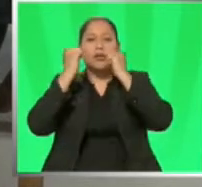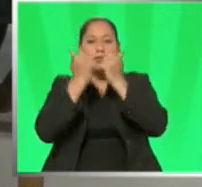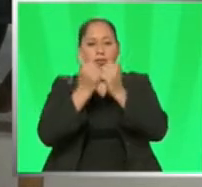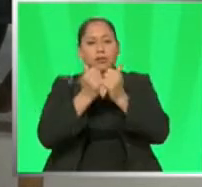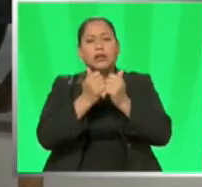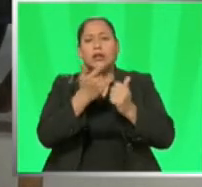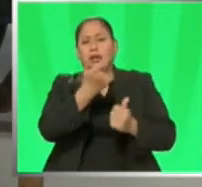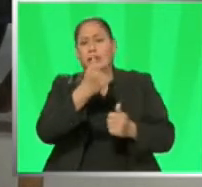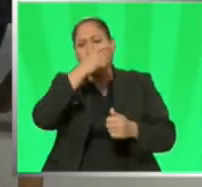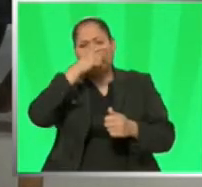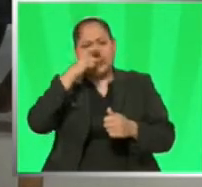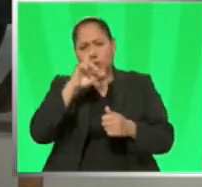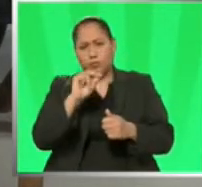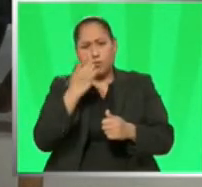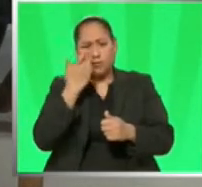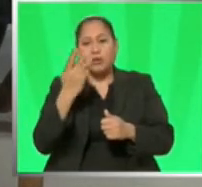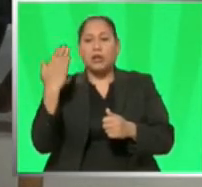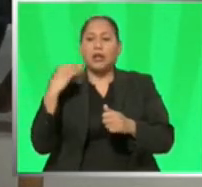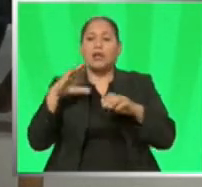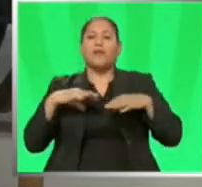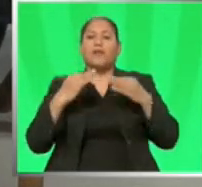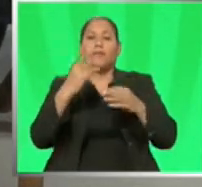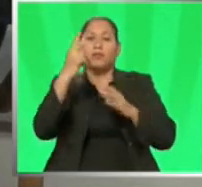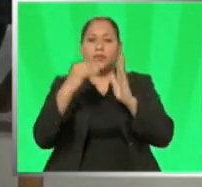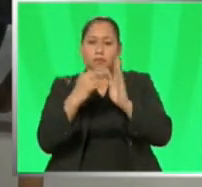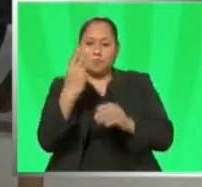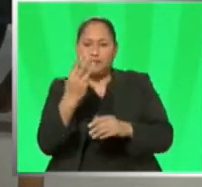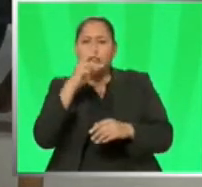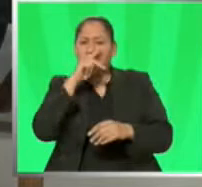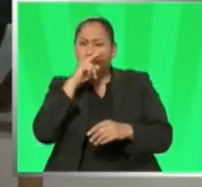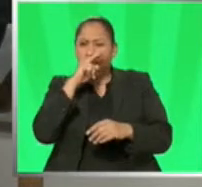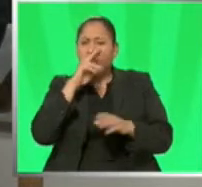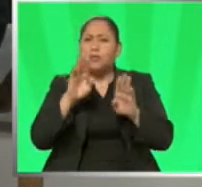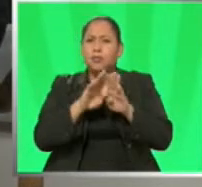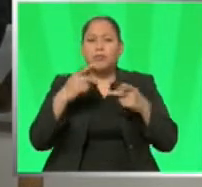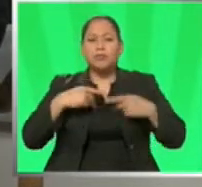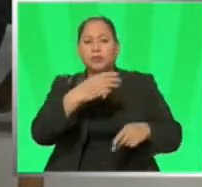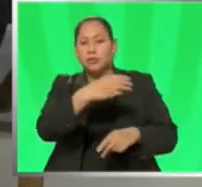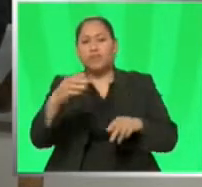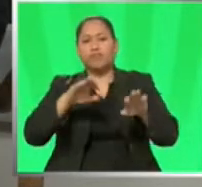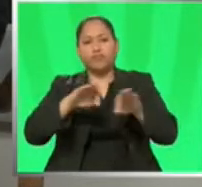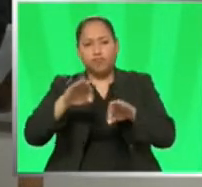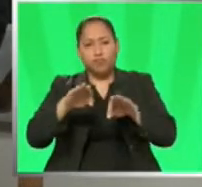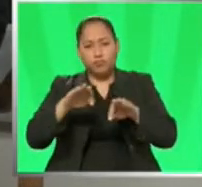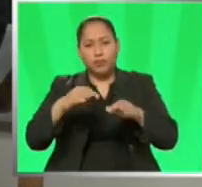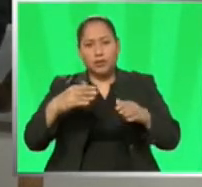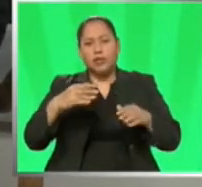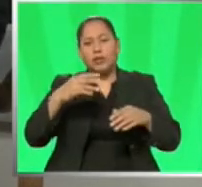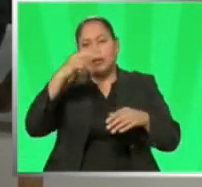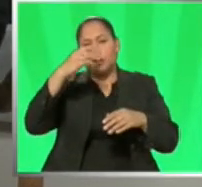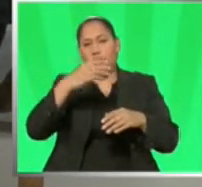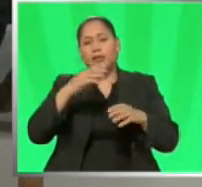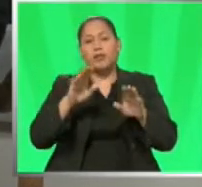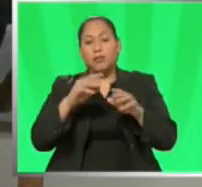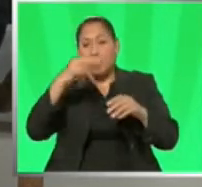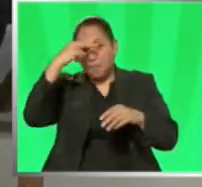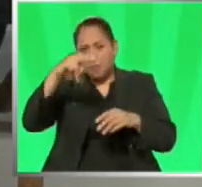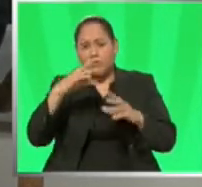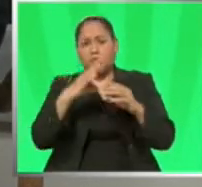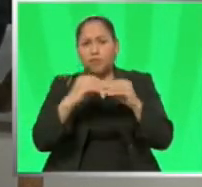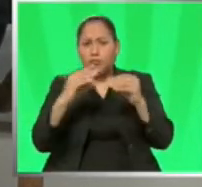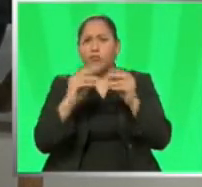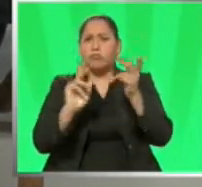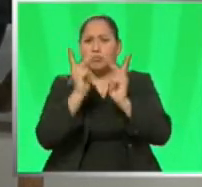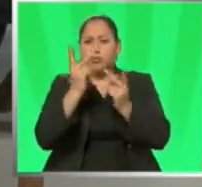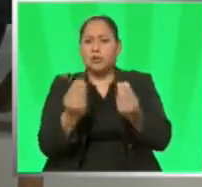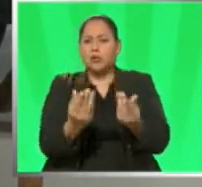de lucro que surge en el 2003 por la inquietud de muchos productores mexicanos. Como sabes, México es un gran productor de frutas y